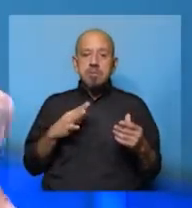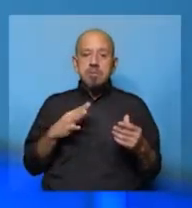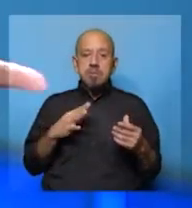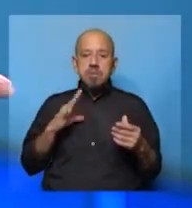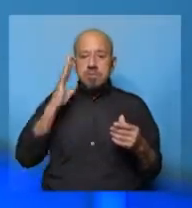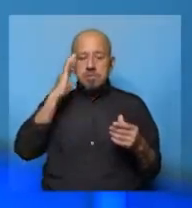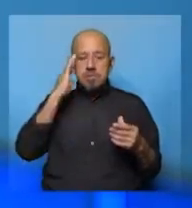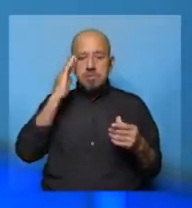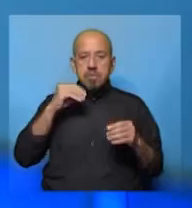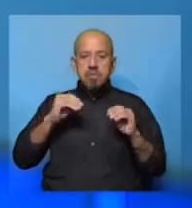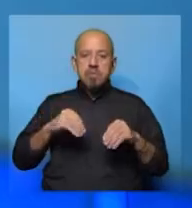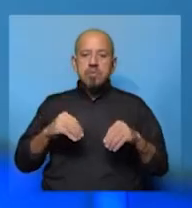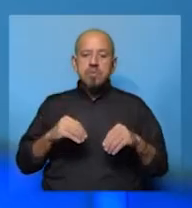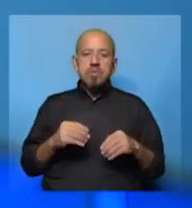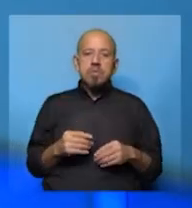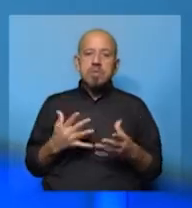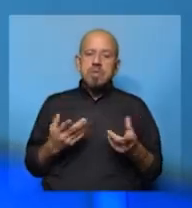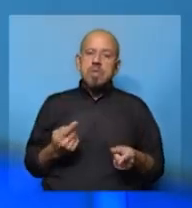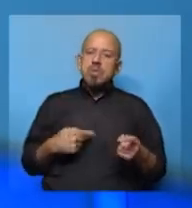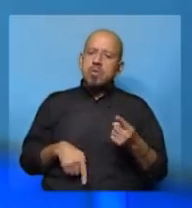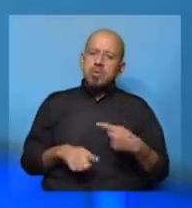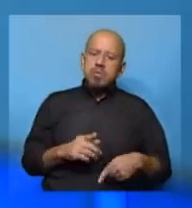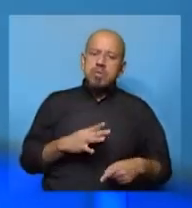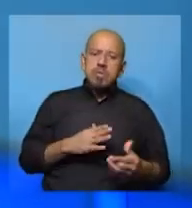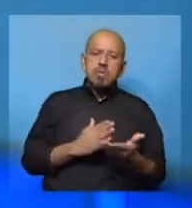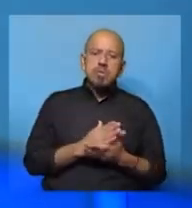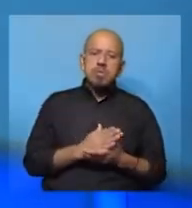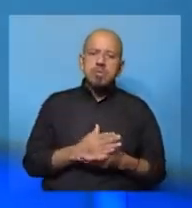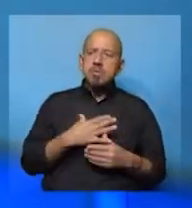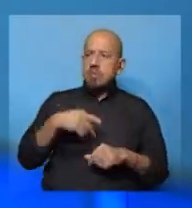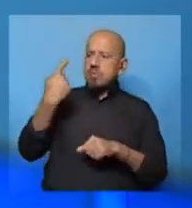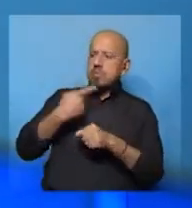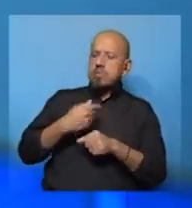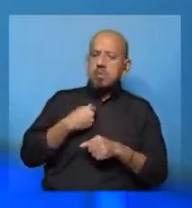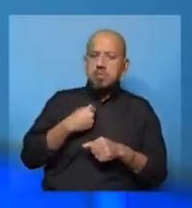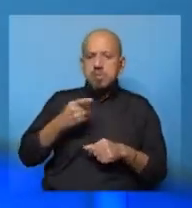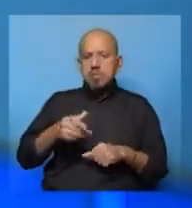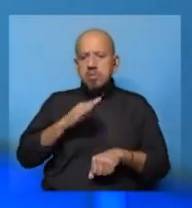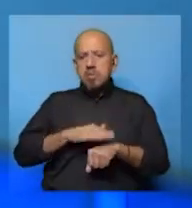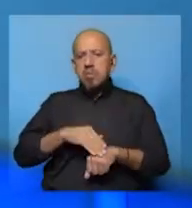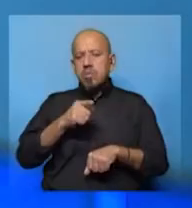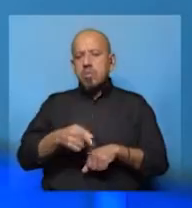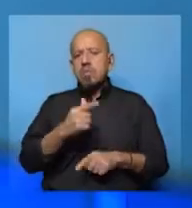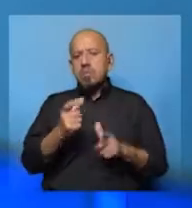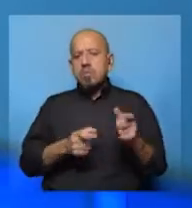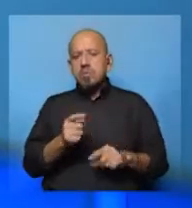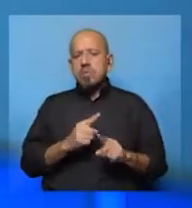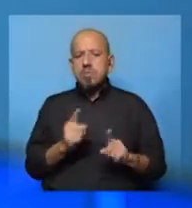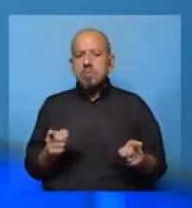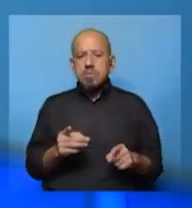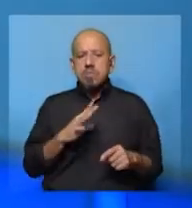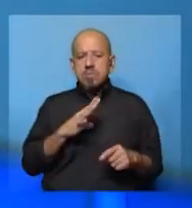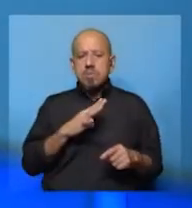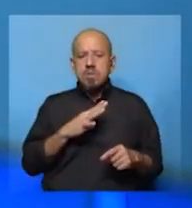ir la basura seca entonces eh siempre me acusaron de que le hecho la culpa a la gente no digo eso porque hay un